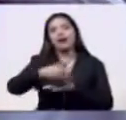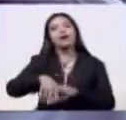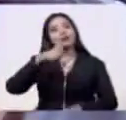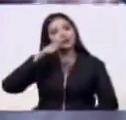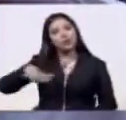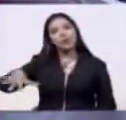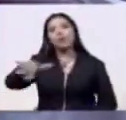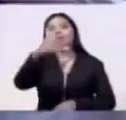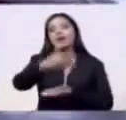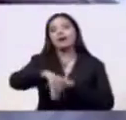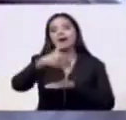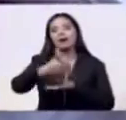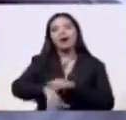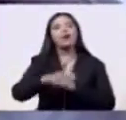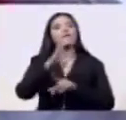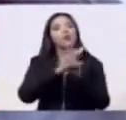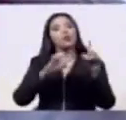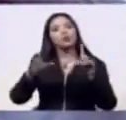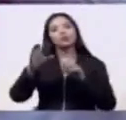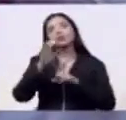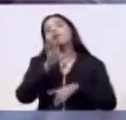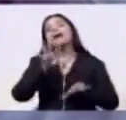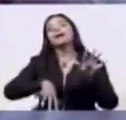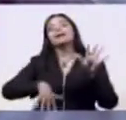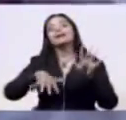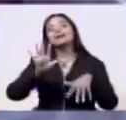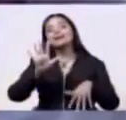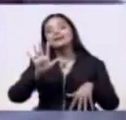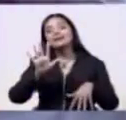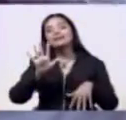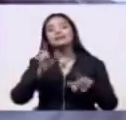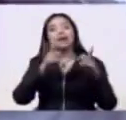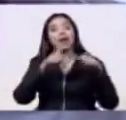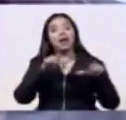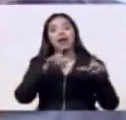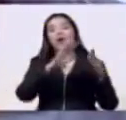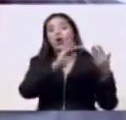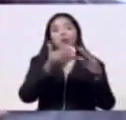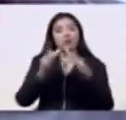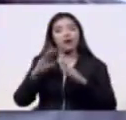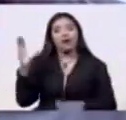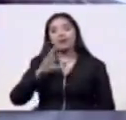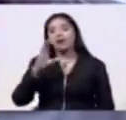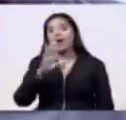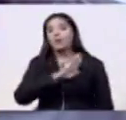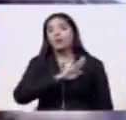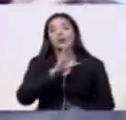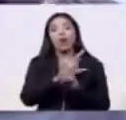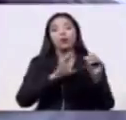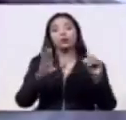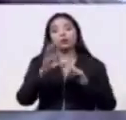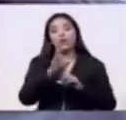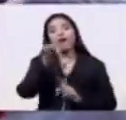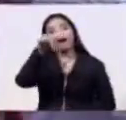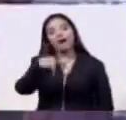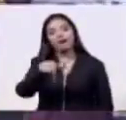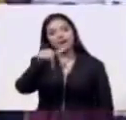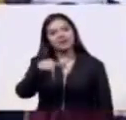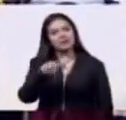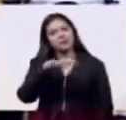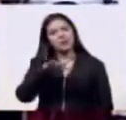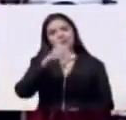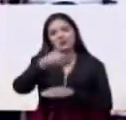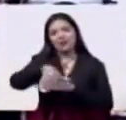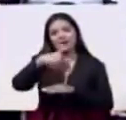de Caracas, los cultores de más de 15 cofradías de Caracas, patrimonio cultural aquí en la